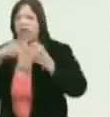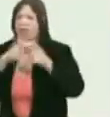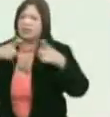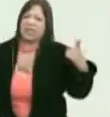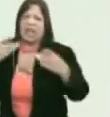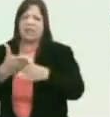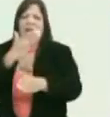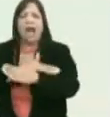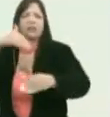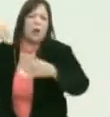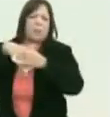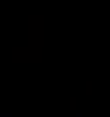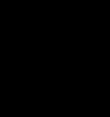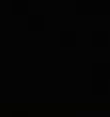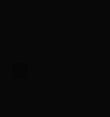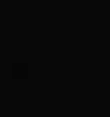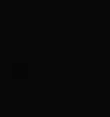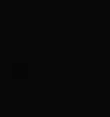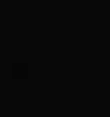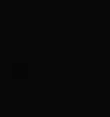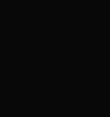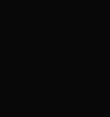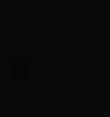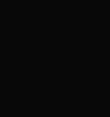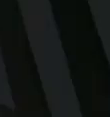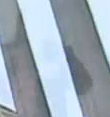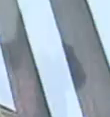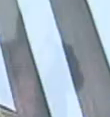generales anticipadas en Venezuela,